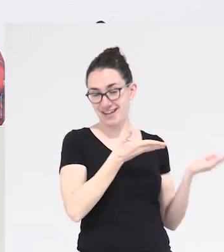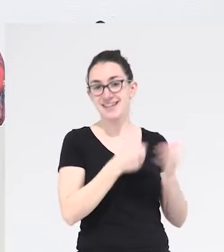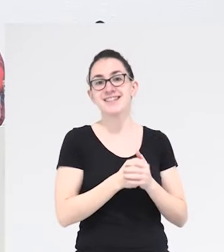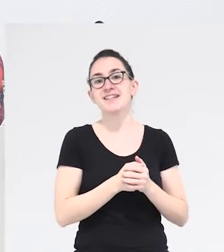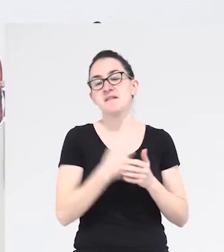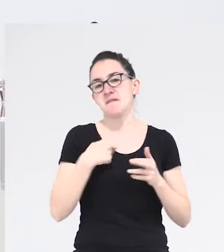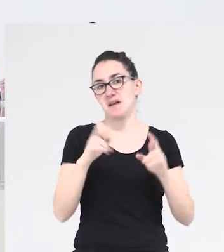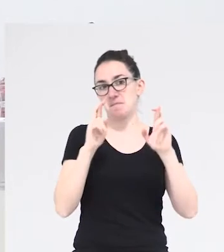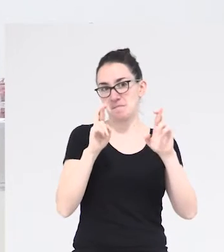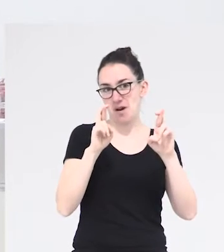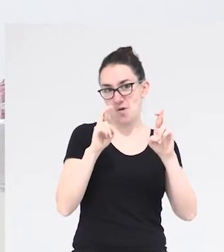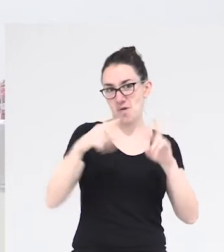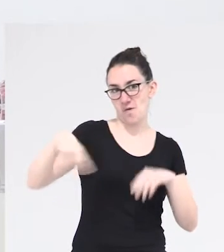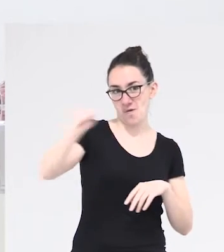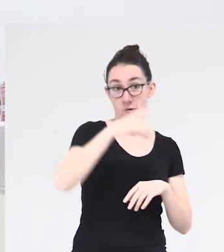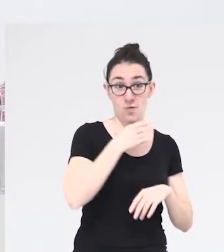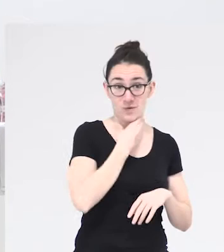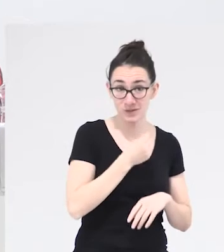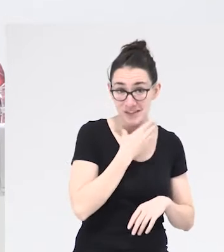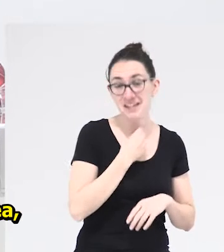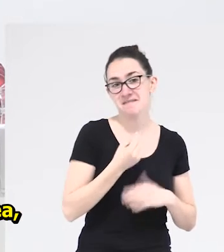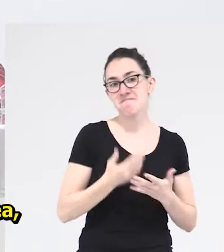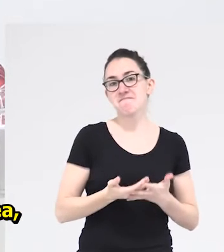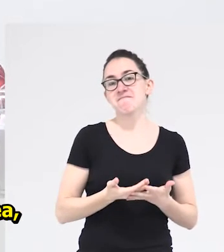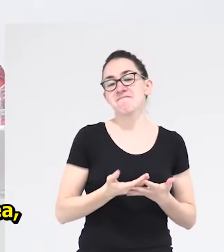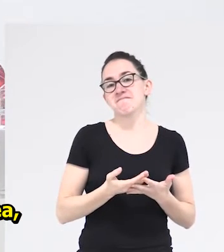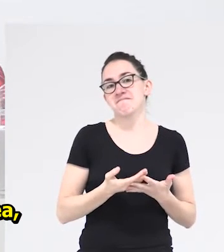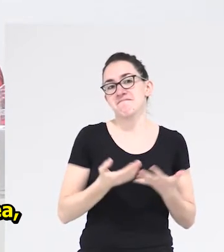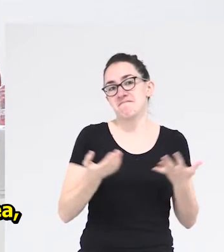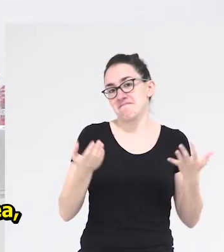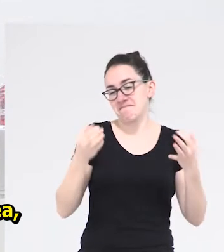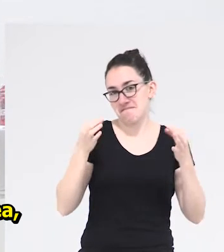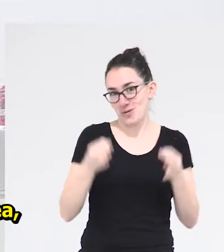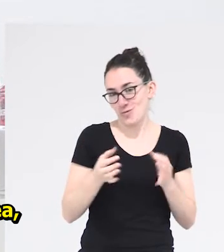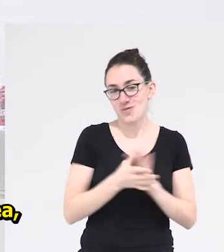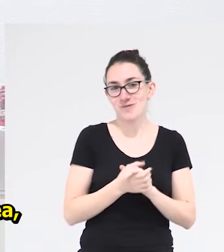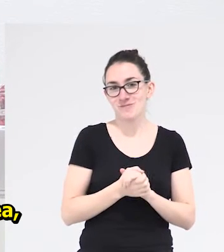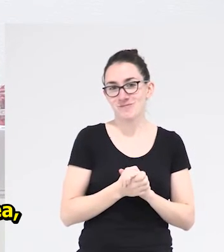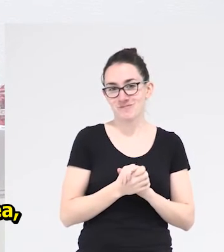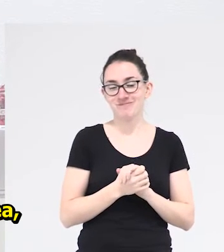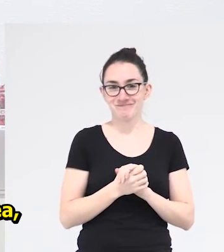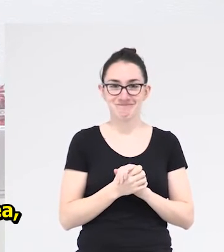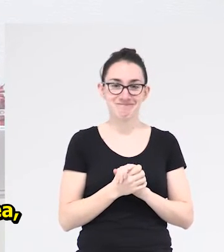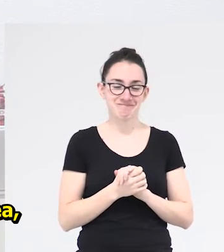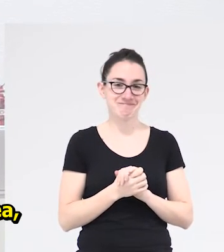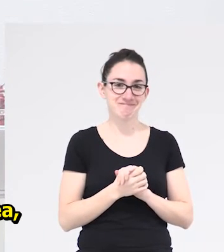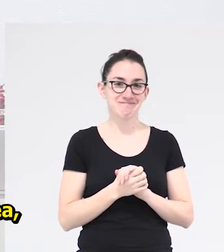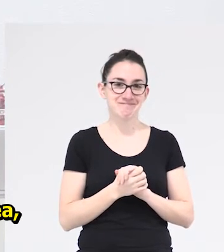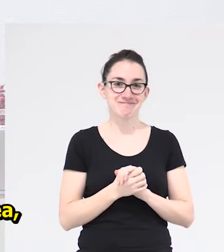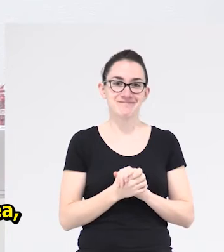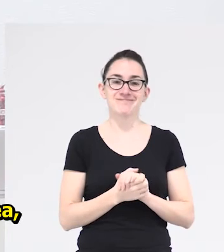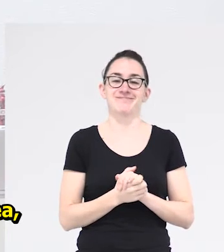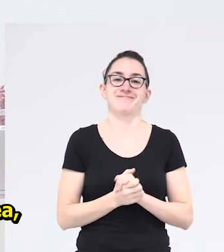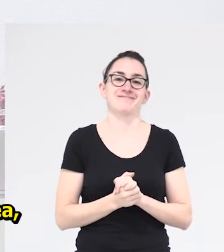espero dugu datozen bi orduak guztion artean hausnarketak markatu egitea